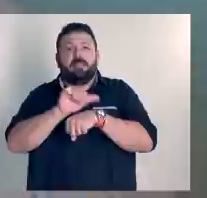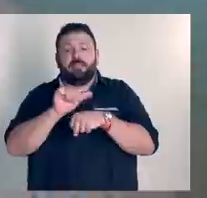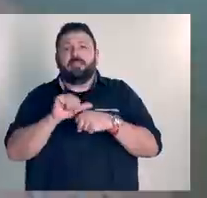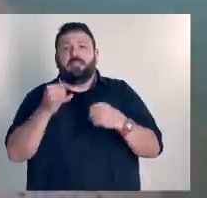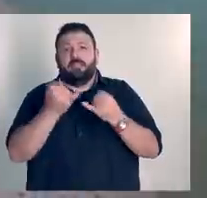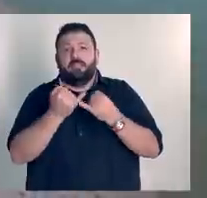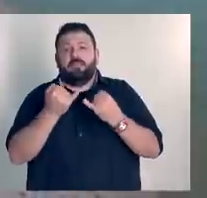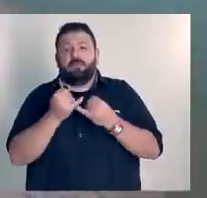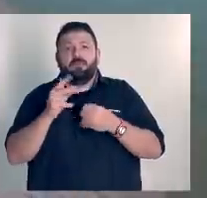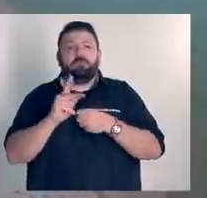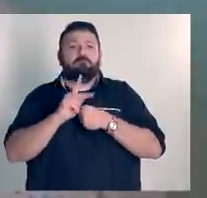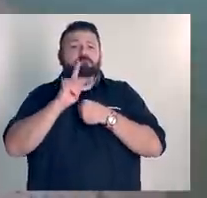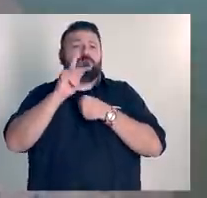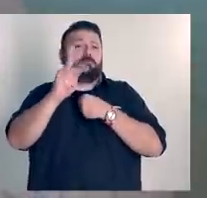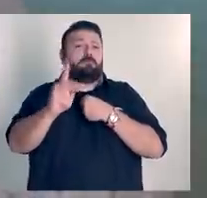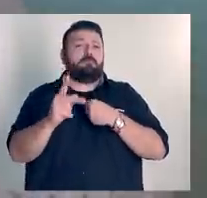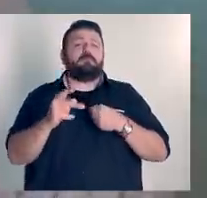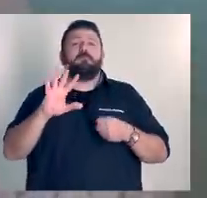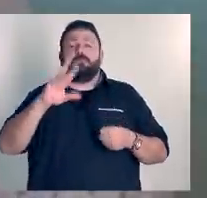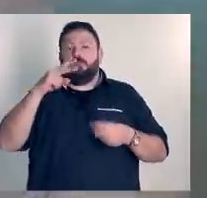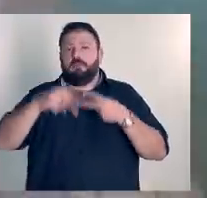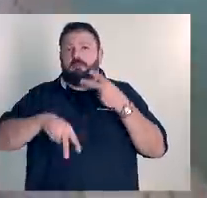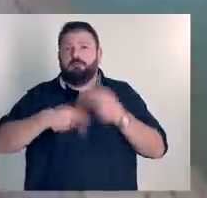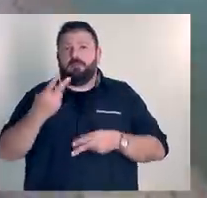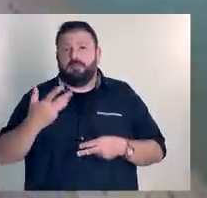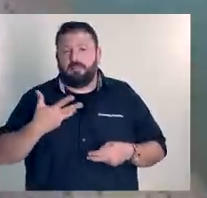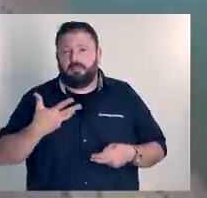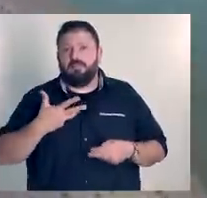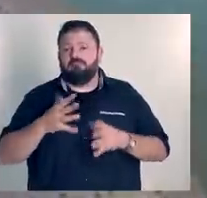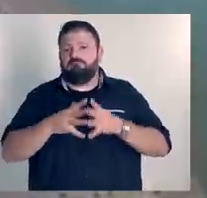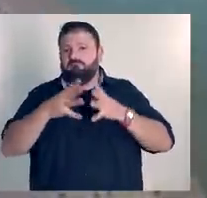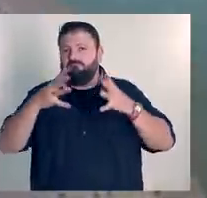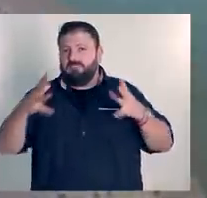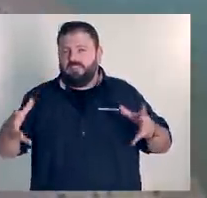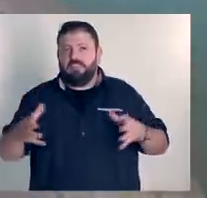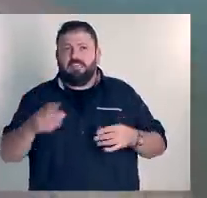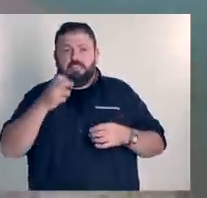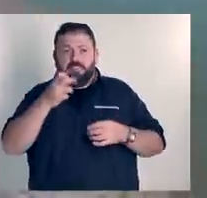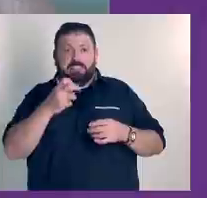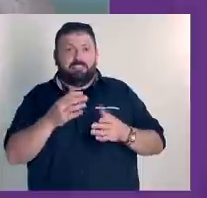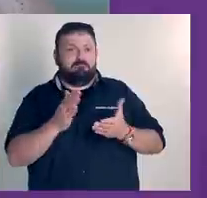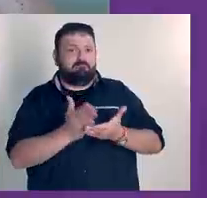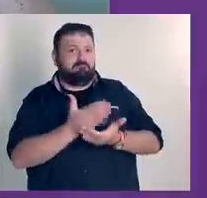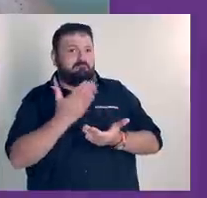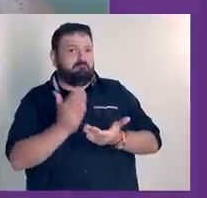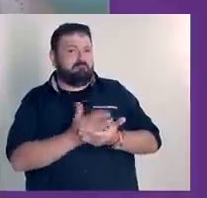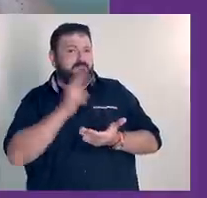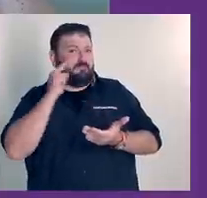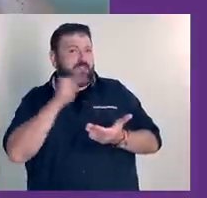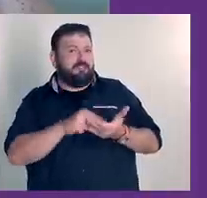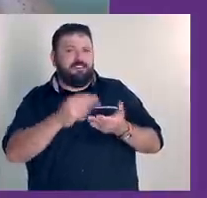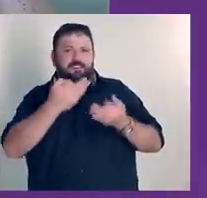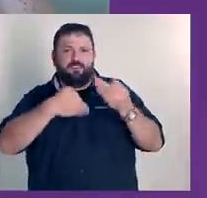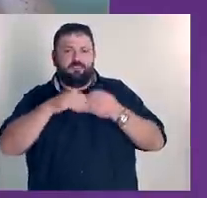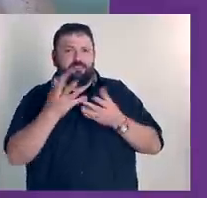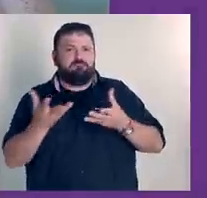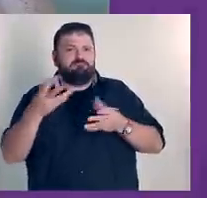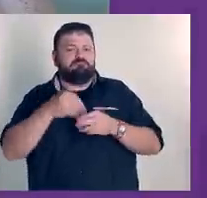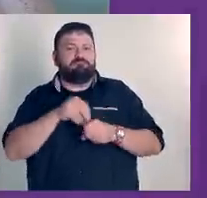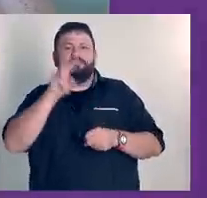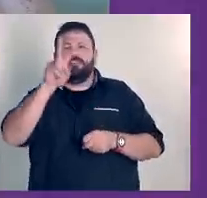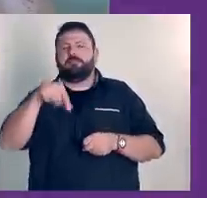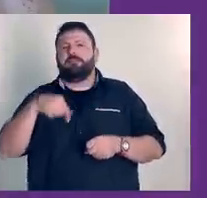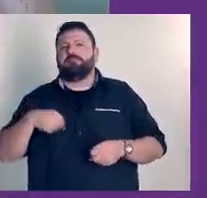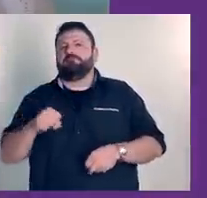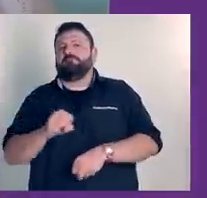partir próximamente van a tener la gran herramienta que es el catálogo, que estoy muy emocionada que se incorpore porque sé que